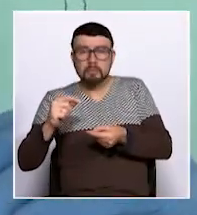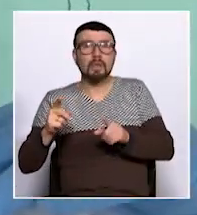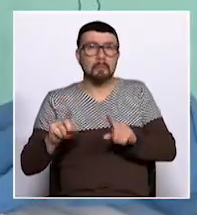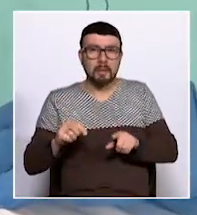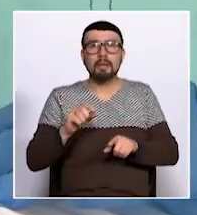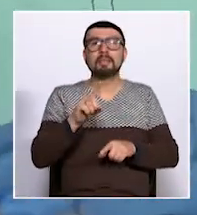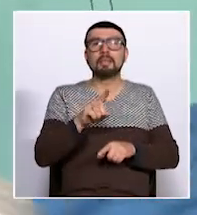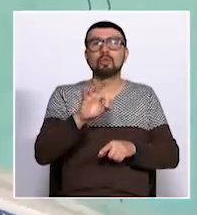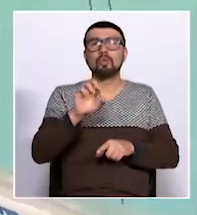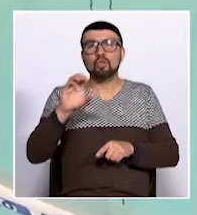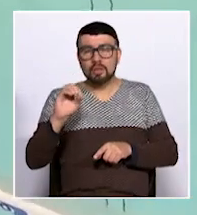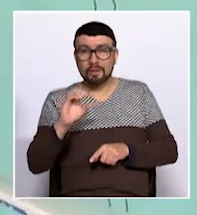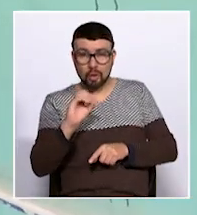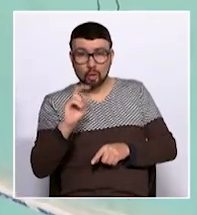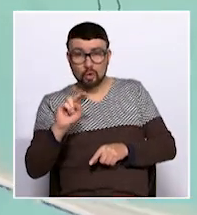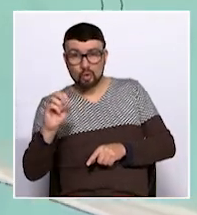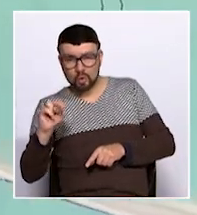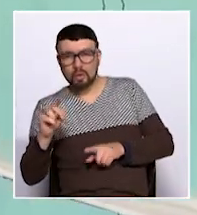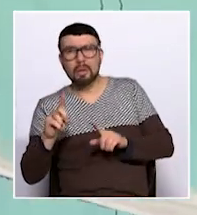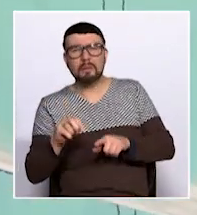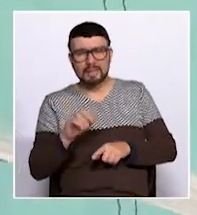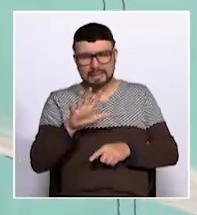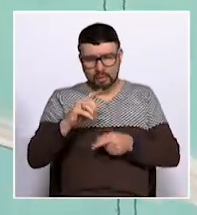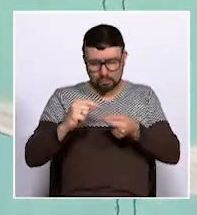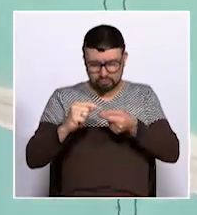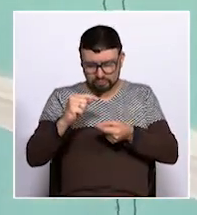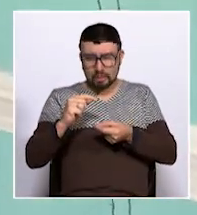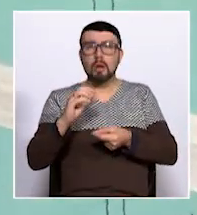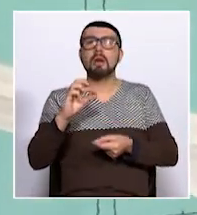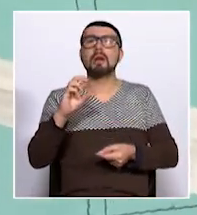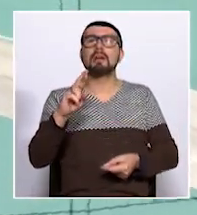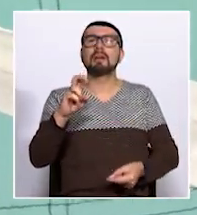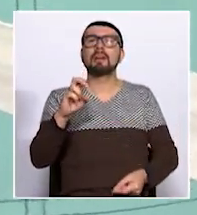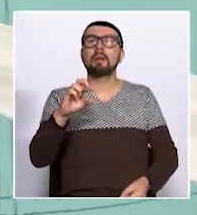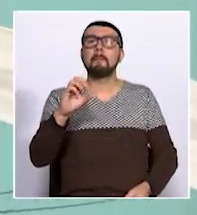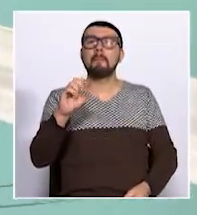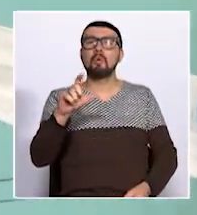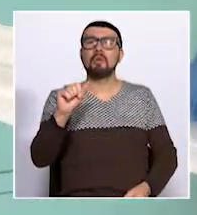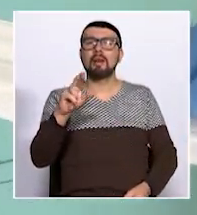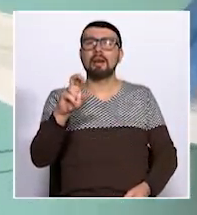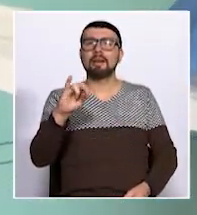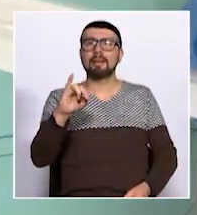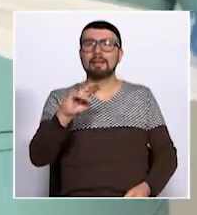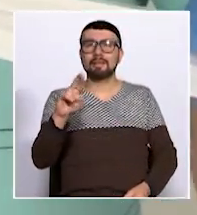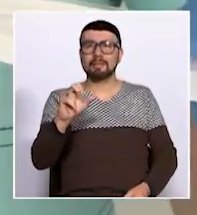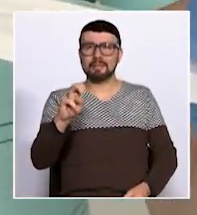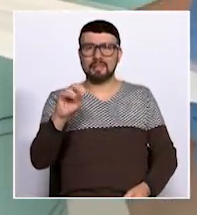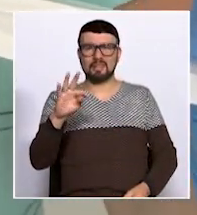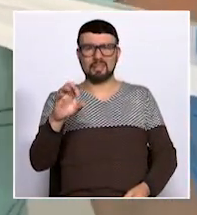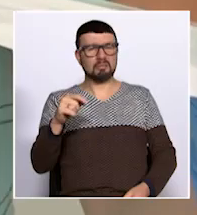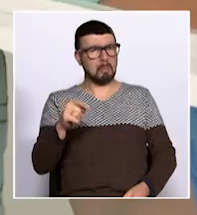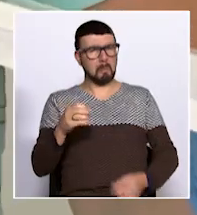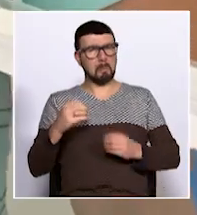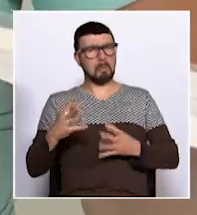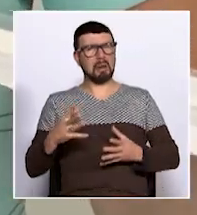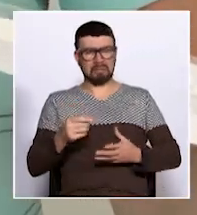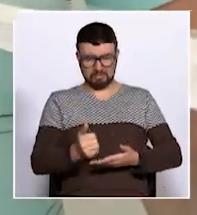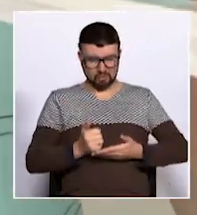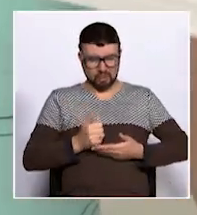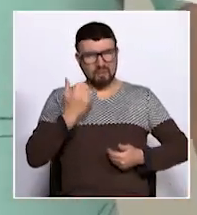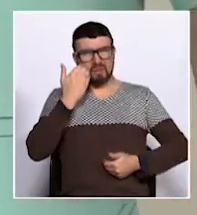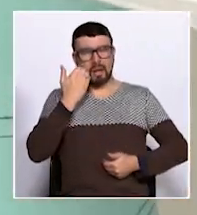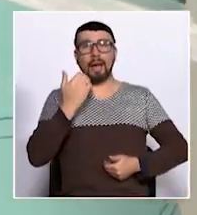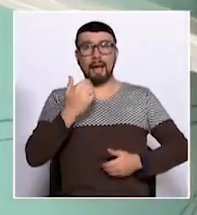y 5 centímetros de un repolarizante. ¿Para qué o en qué enfermedades está? Nos ayuda a desintoxicar el